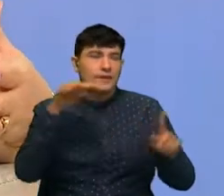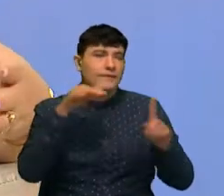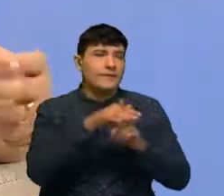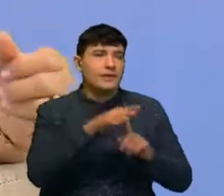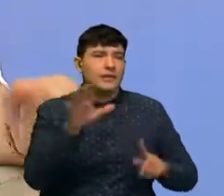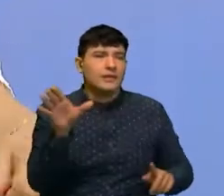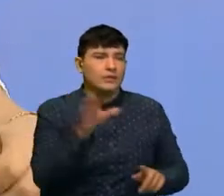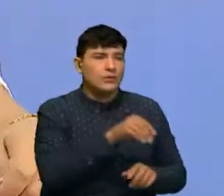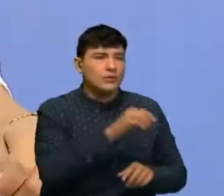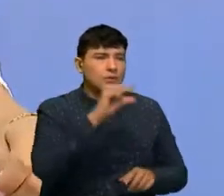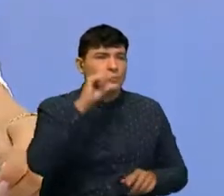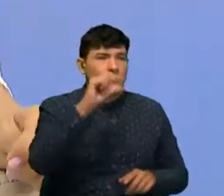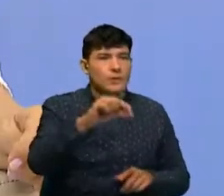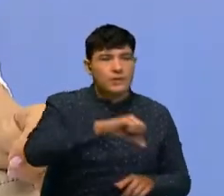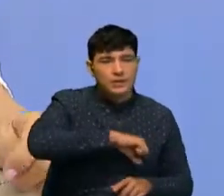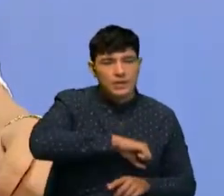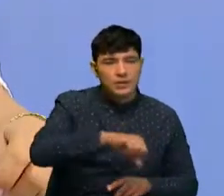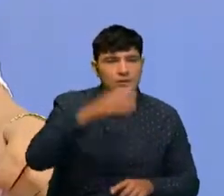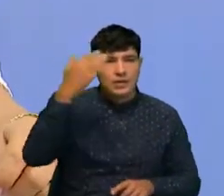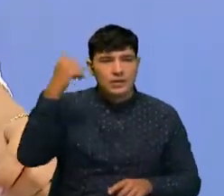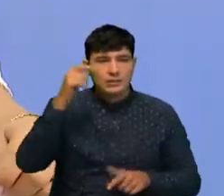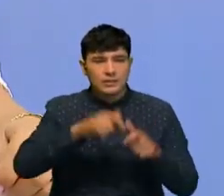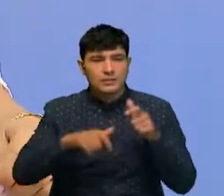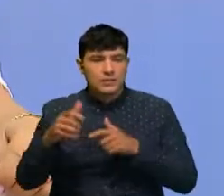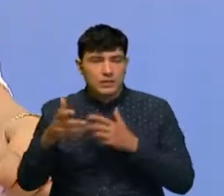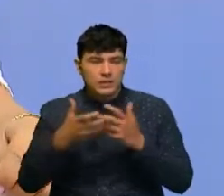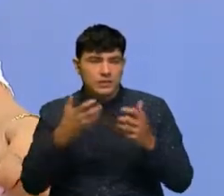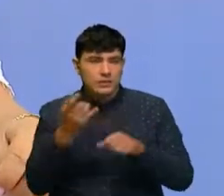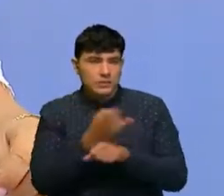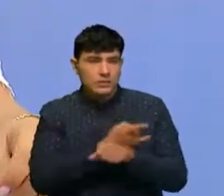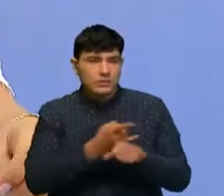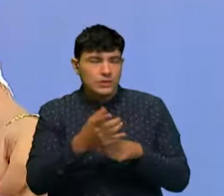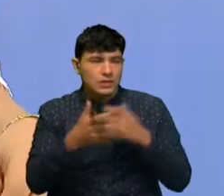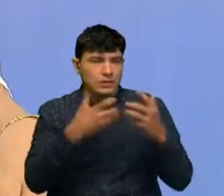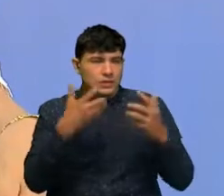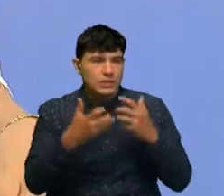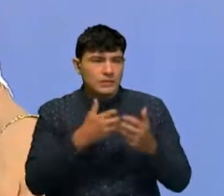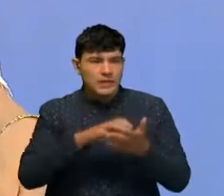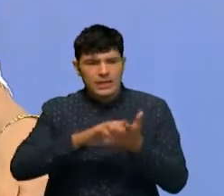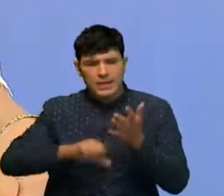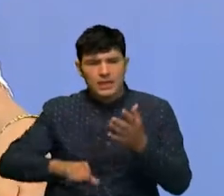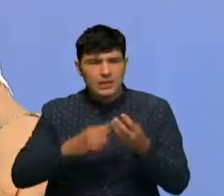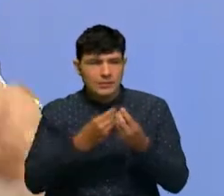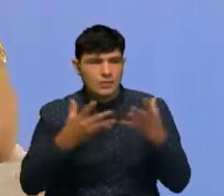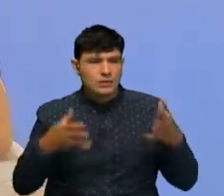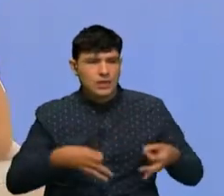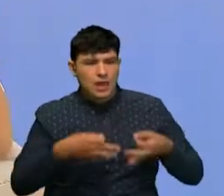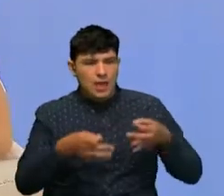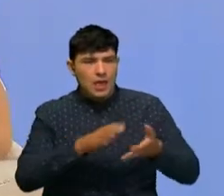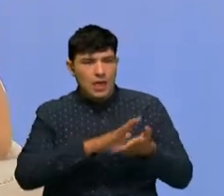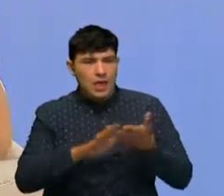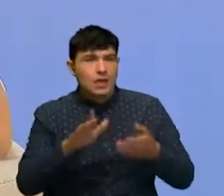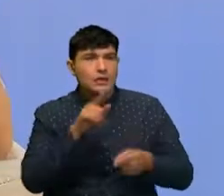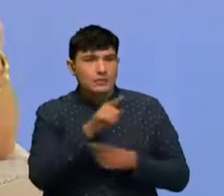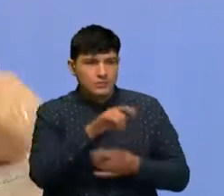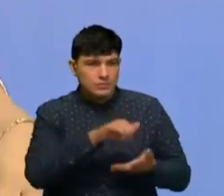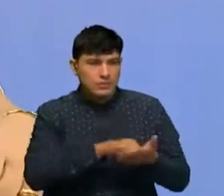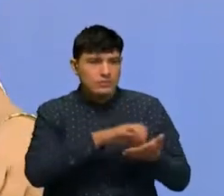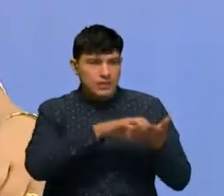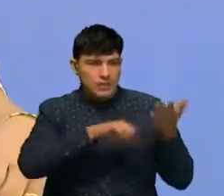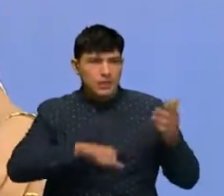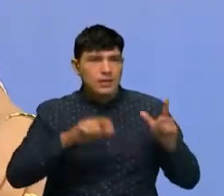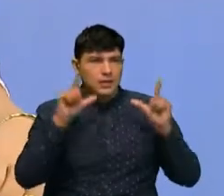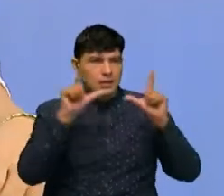los poquitos derechos que le quedaban a los usuarios al sistema. Quitó muchísimas prerrogativas, entre esas quitó la